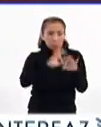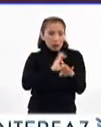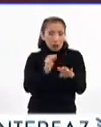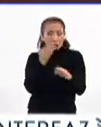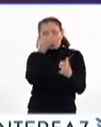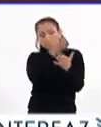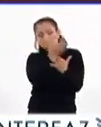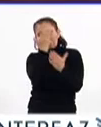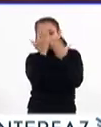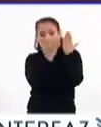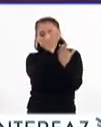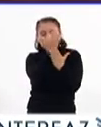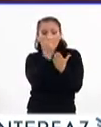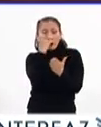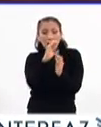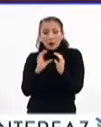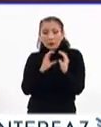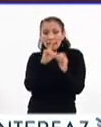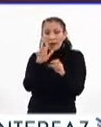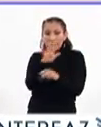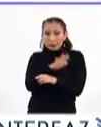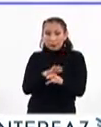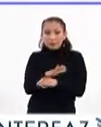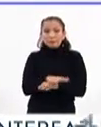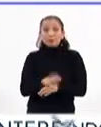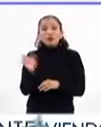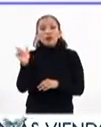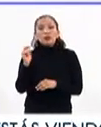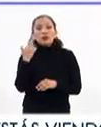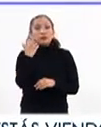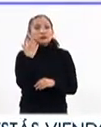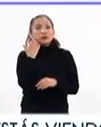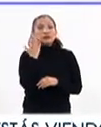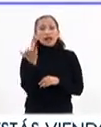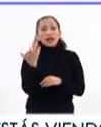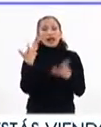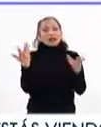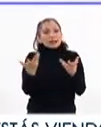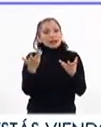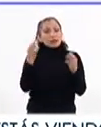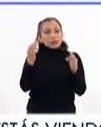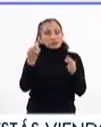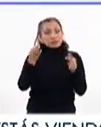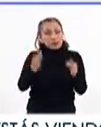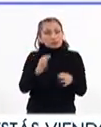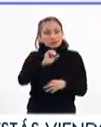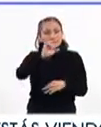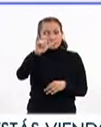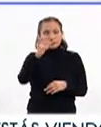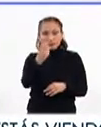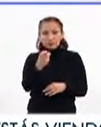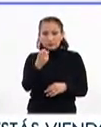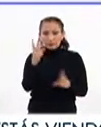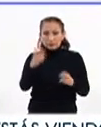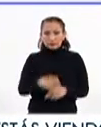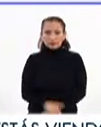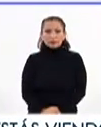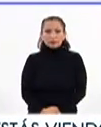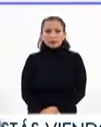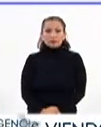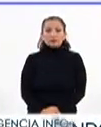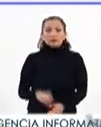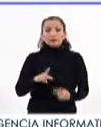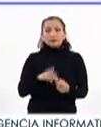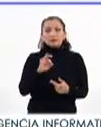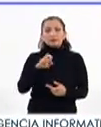que pueden tomarse en cuenta cuando se quiere llevar de manera profesional este tema.